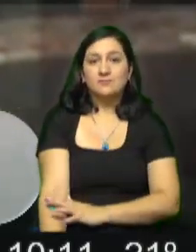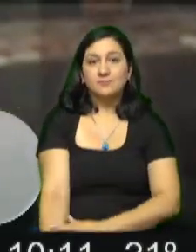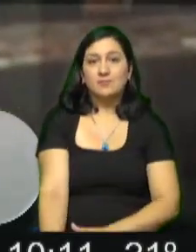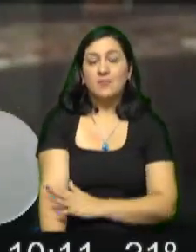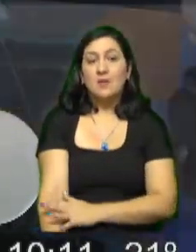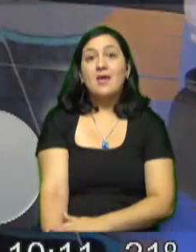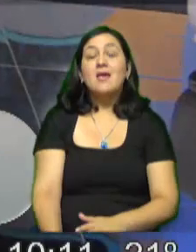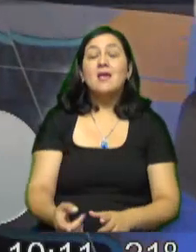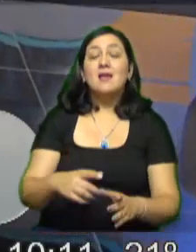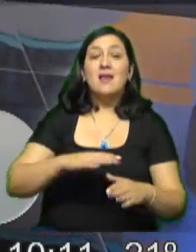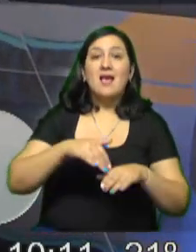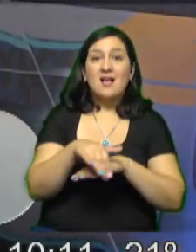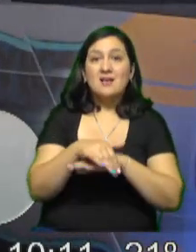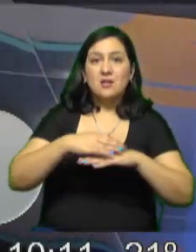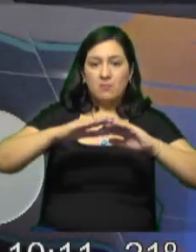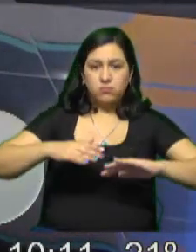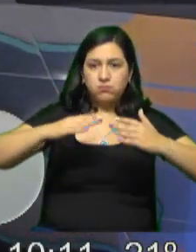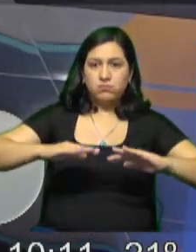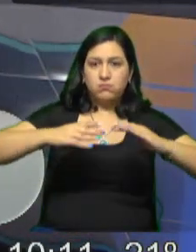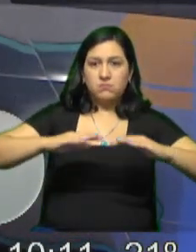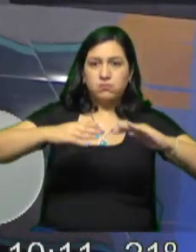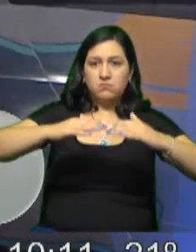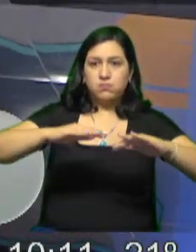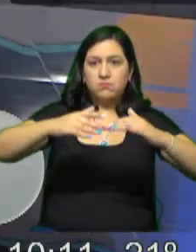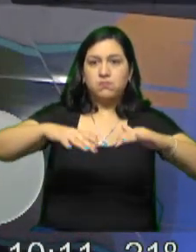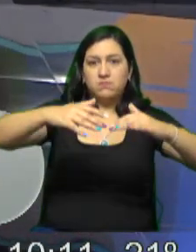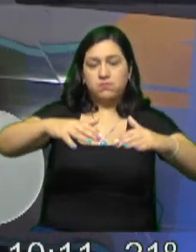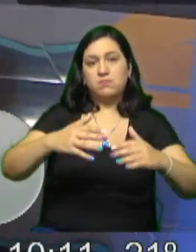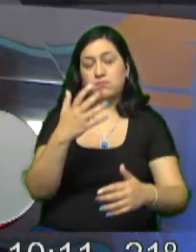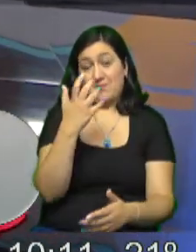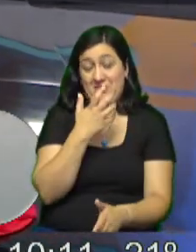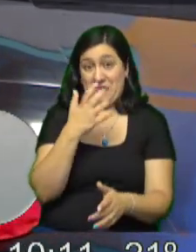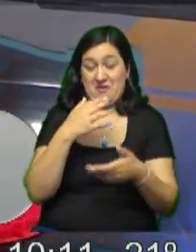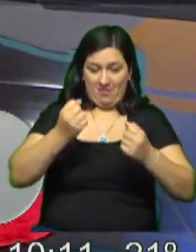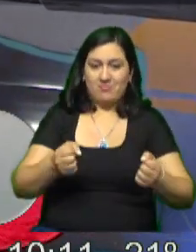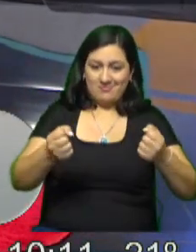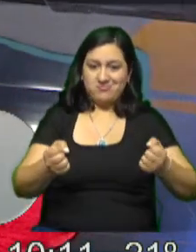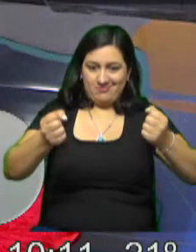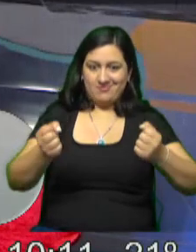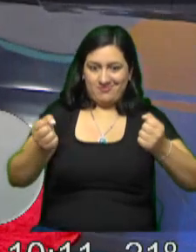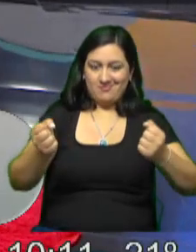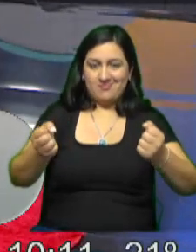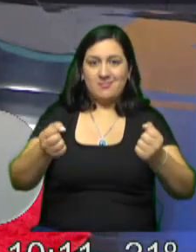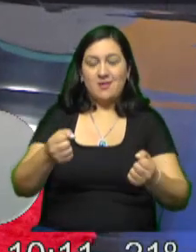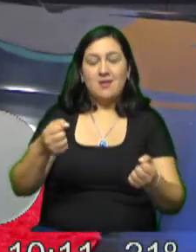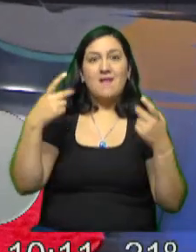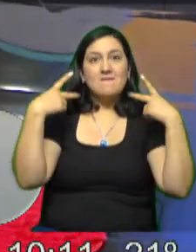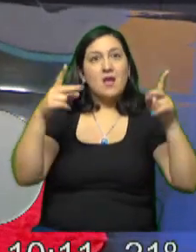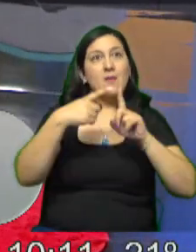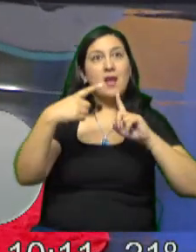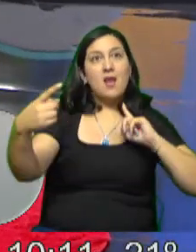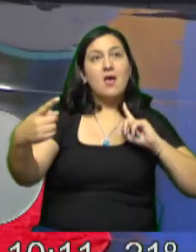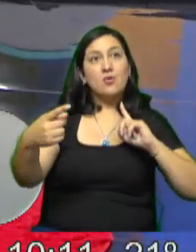menos lisas que las de ahora, ¿no? Era un desastre. Entonces, por ejemplo, el viaje más largo que tenía,